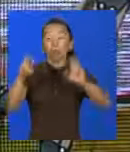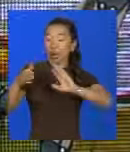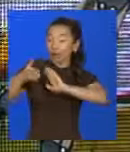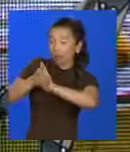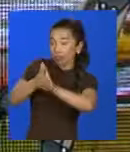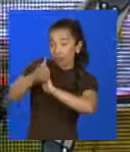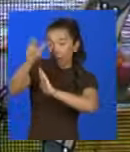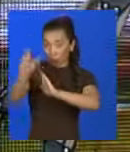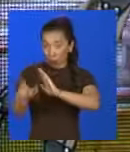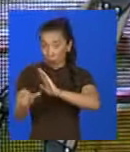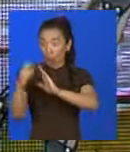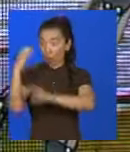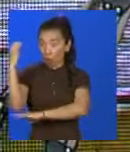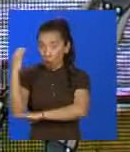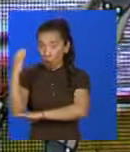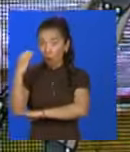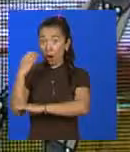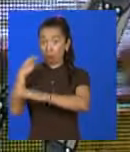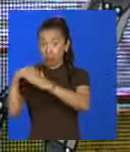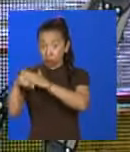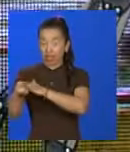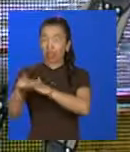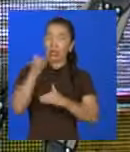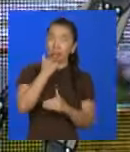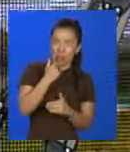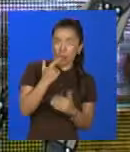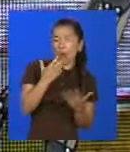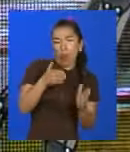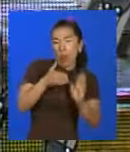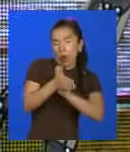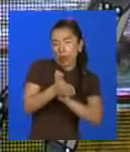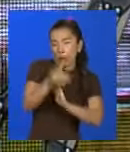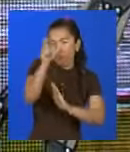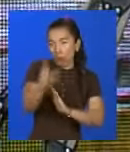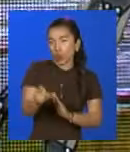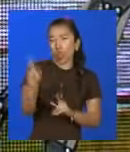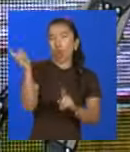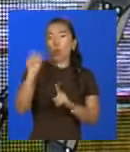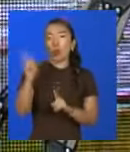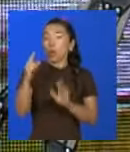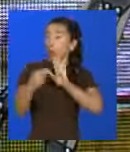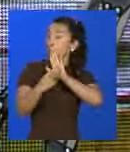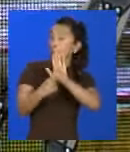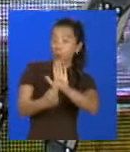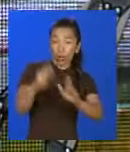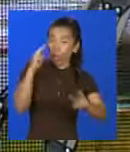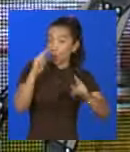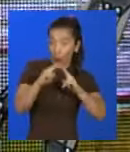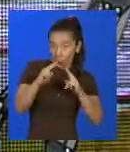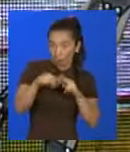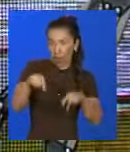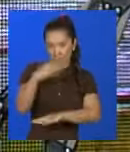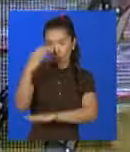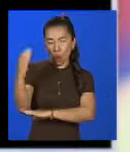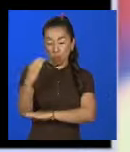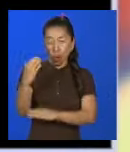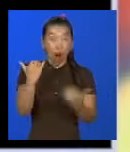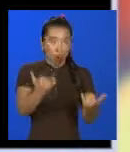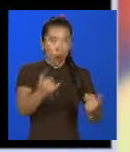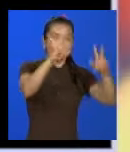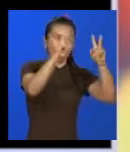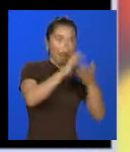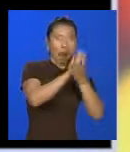de contar historias que han sido invisibilizadas durante mucho tiempo en este país, incluso ahora que estamos hablando de paz, aunque ahora empezamos a